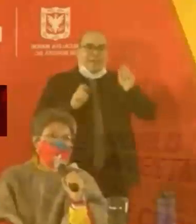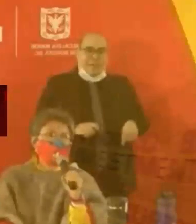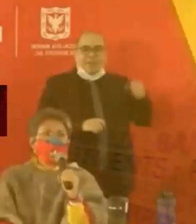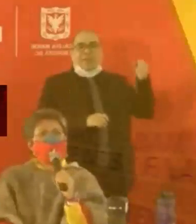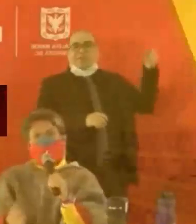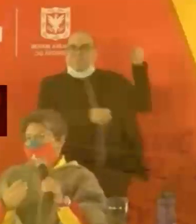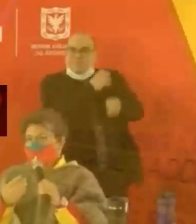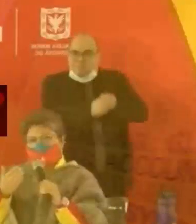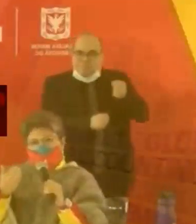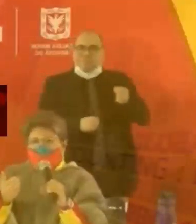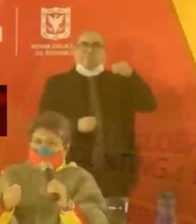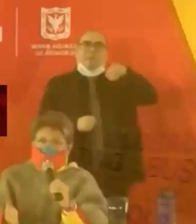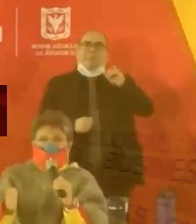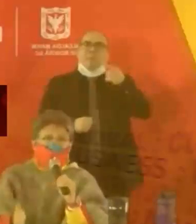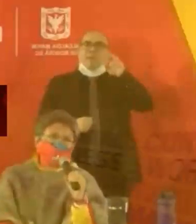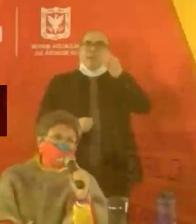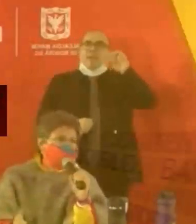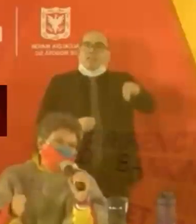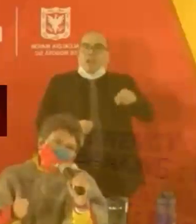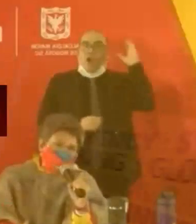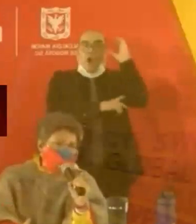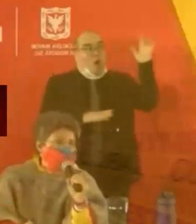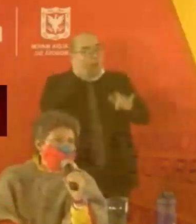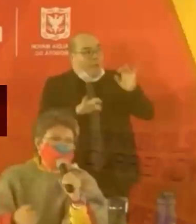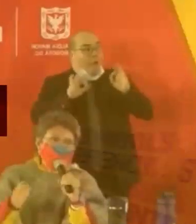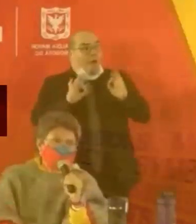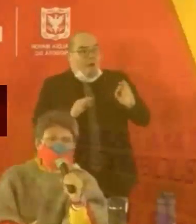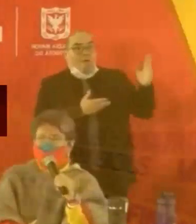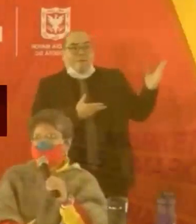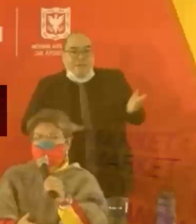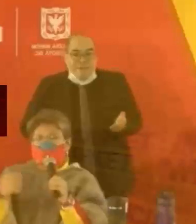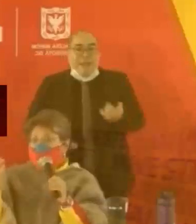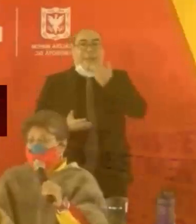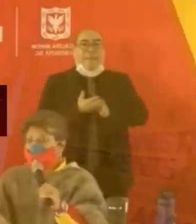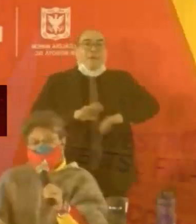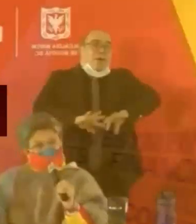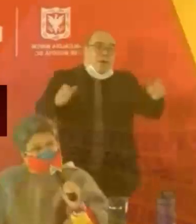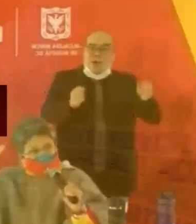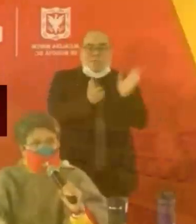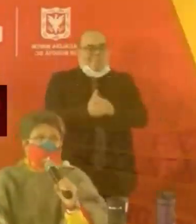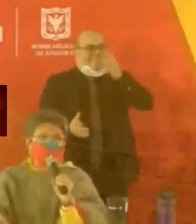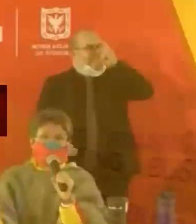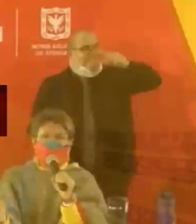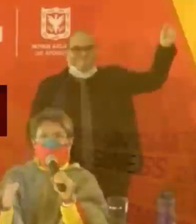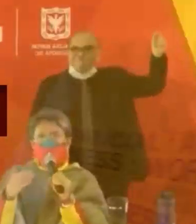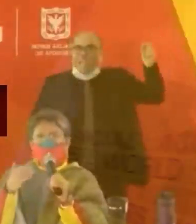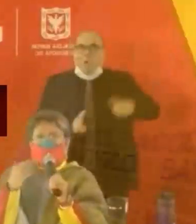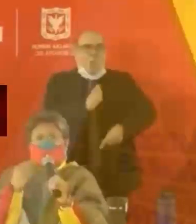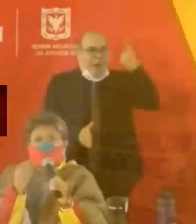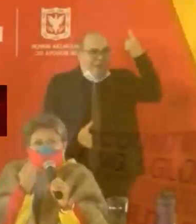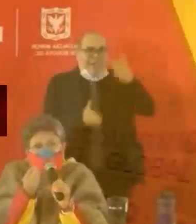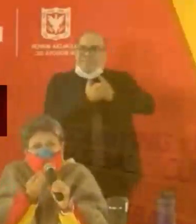puede ir a algún territorio, por ejemplo, como los que han venido para Miami, aquí puede ser víctima de una protesta, inclusive, eventualmente podríamos organizar una protesta en